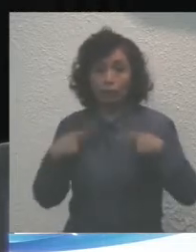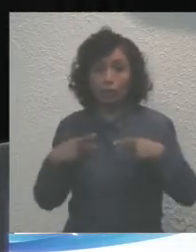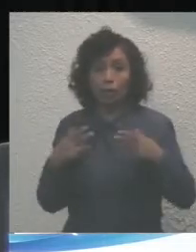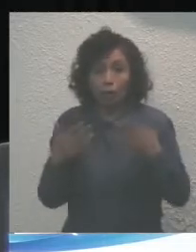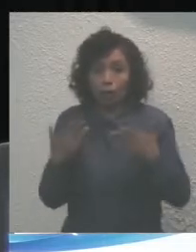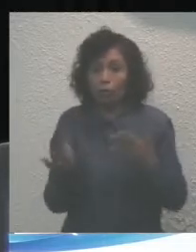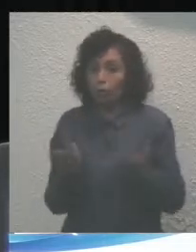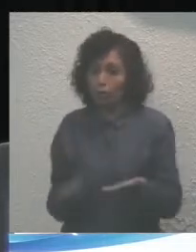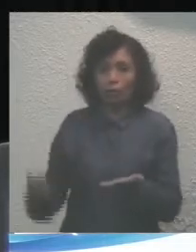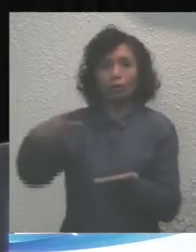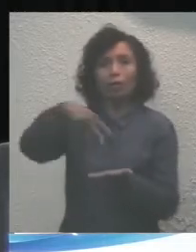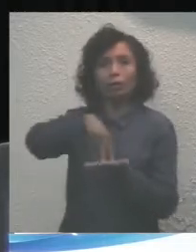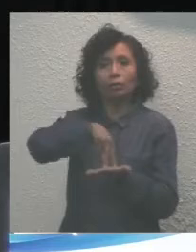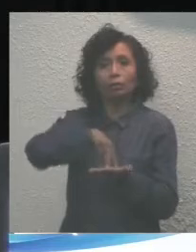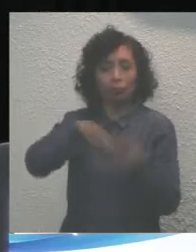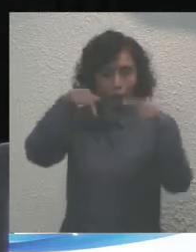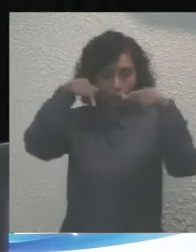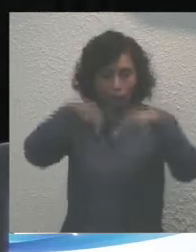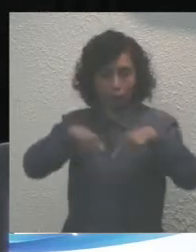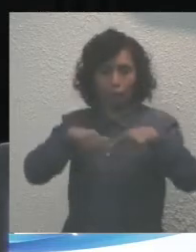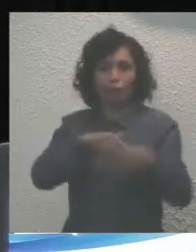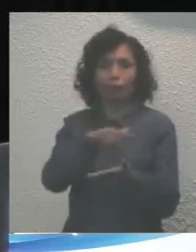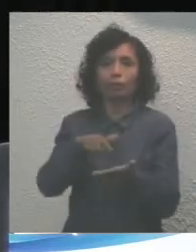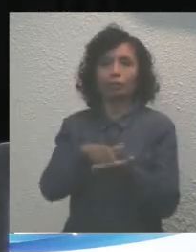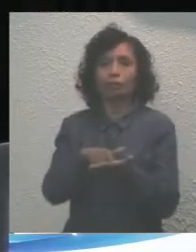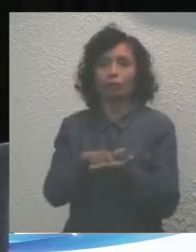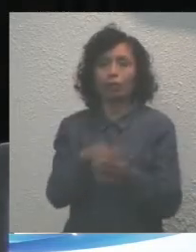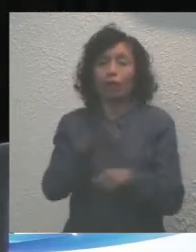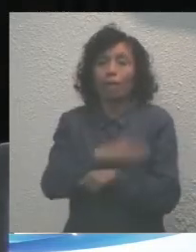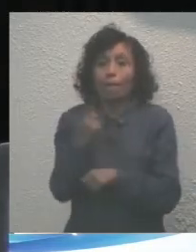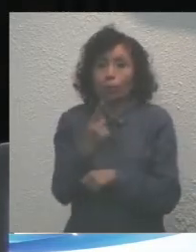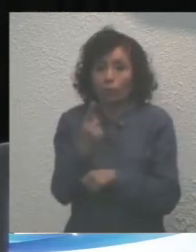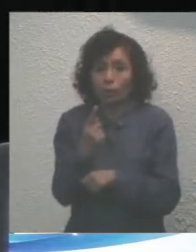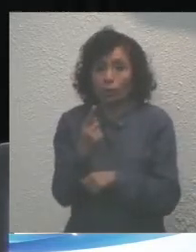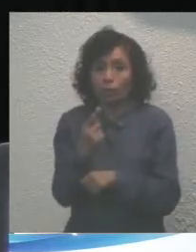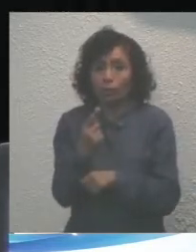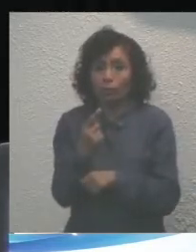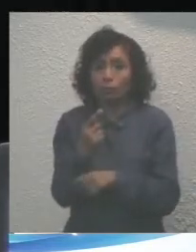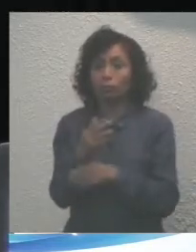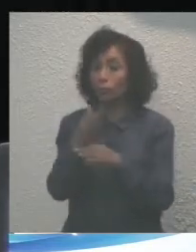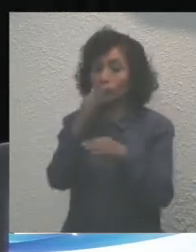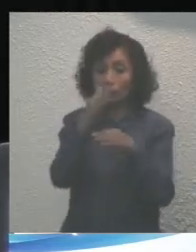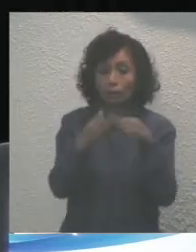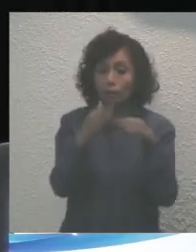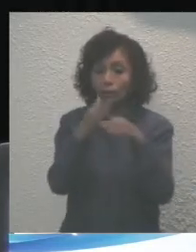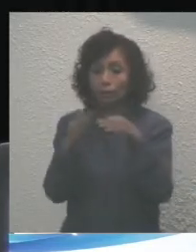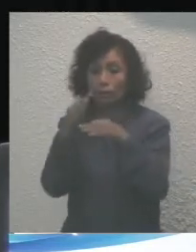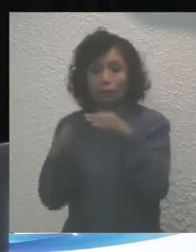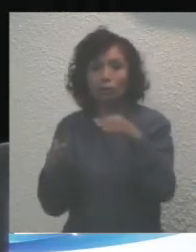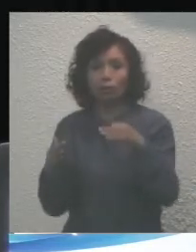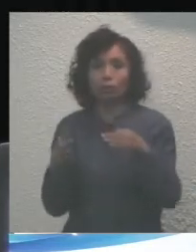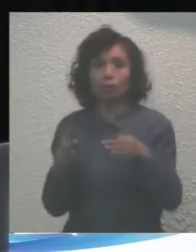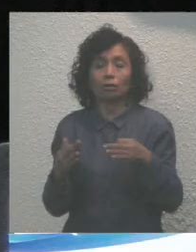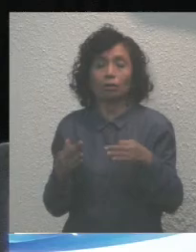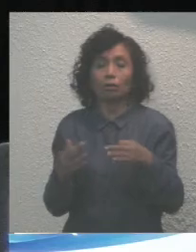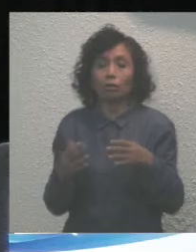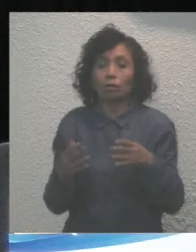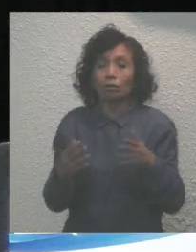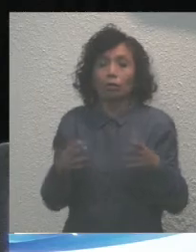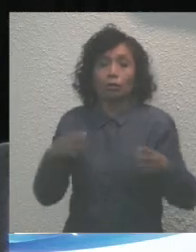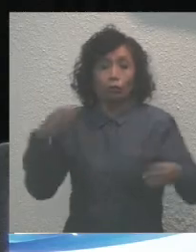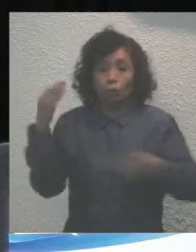nos ha traído a este recinto. Por determinación de los electores, todas